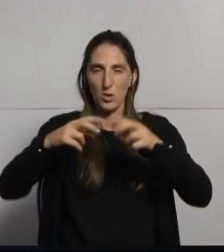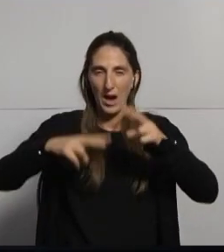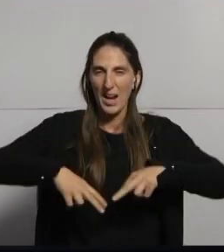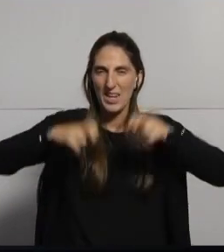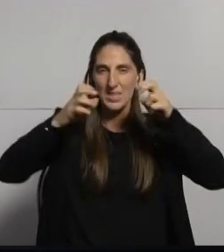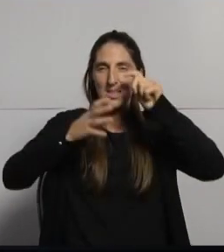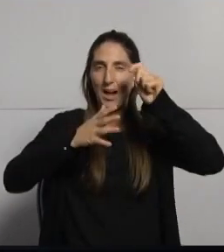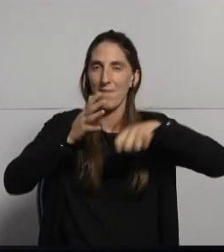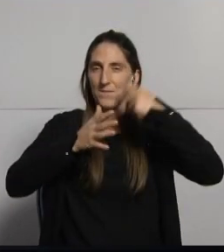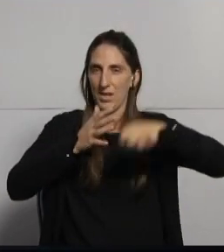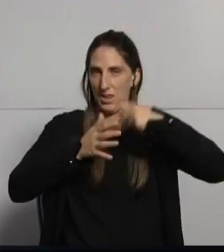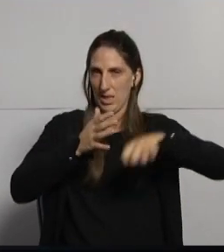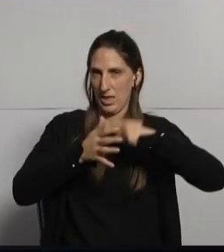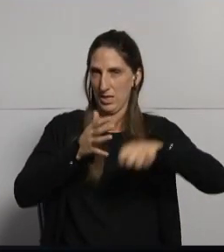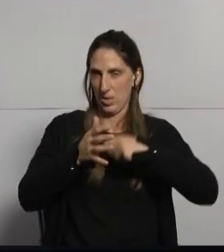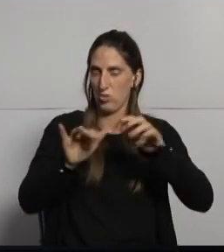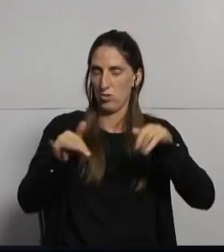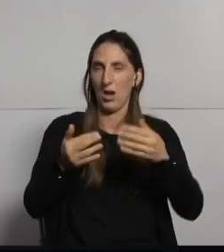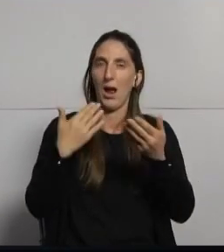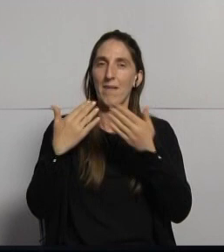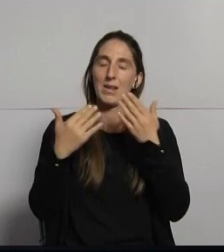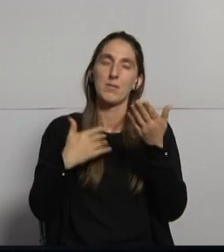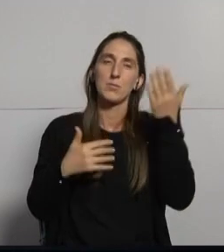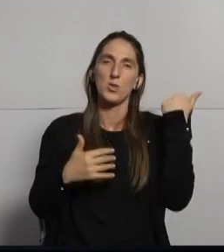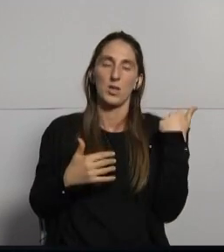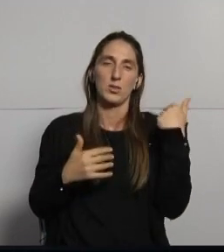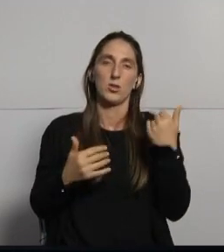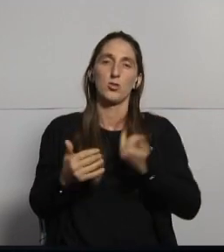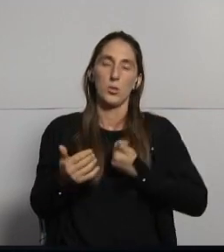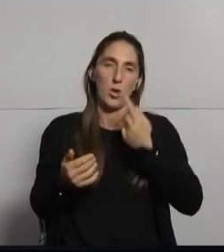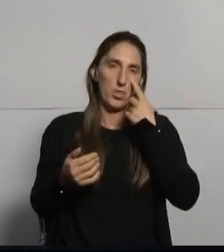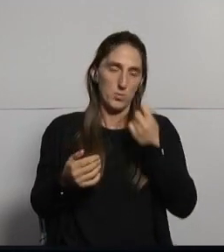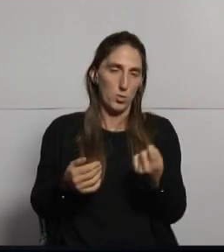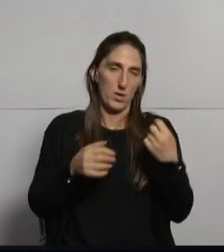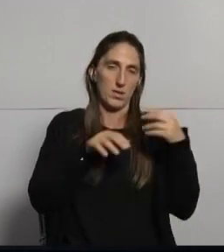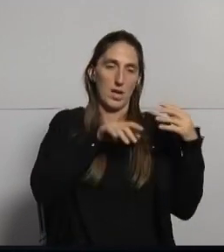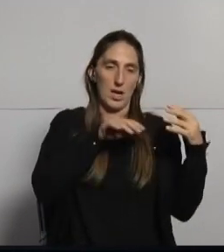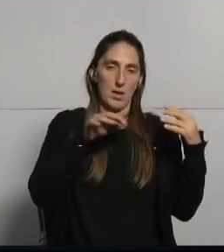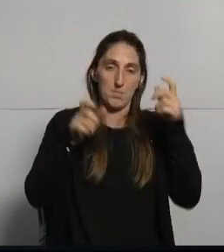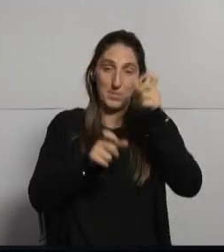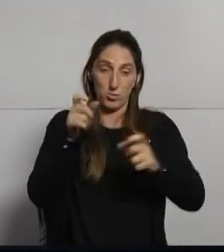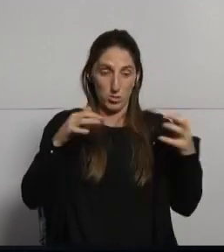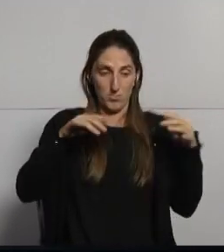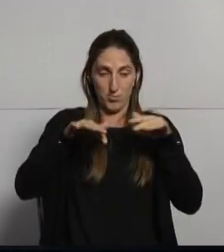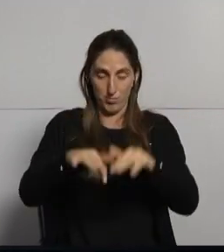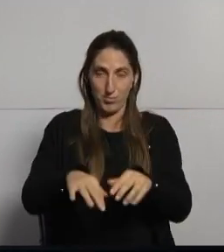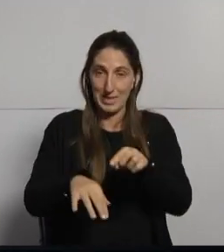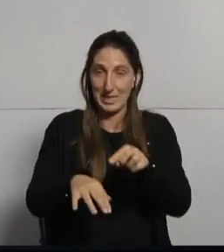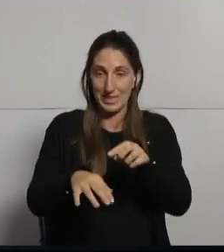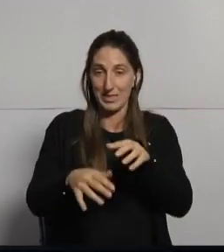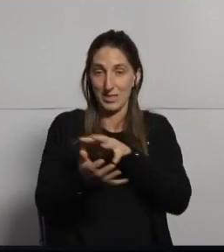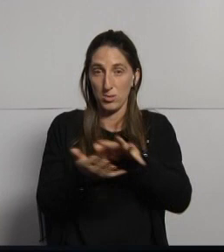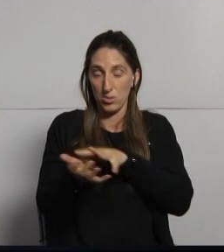video, algo también de lo que veníamos conversando, de cómo hacíamos la detección de aglomeraciones y demás. En este caso vamos a analizar video,